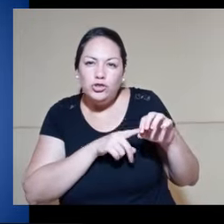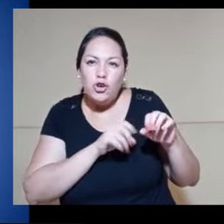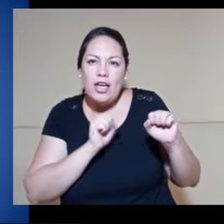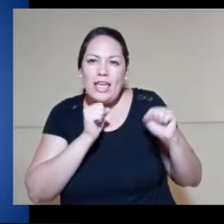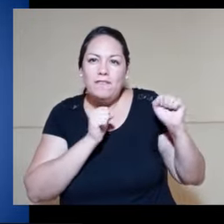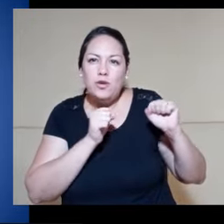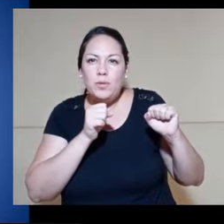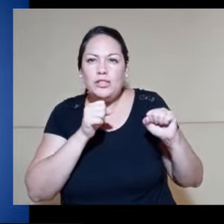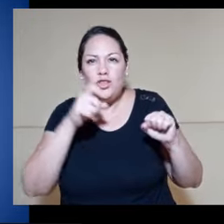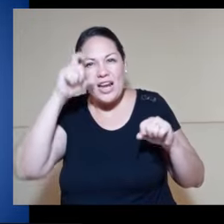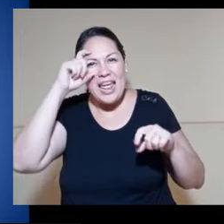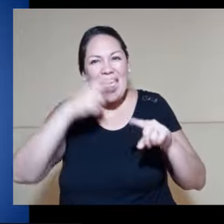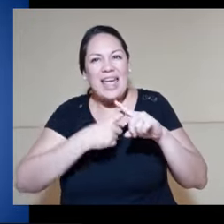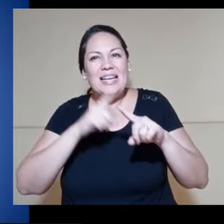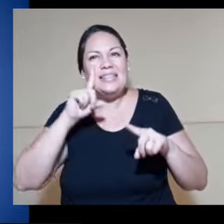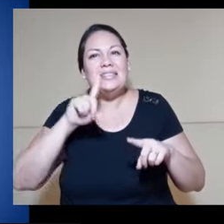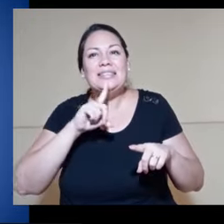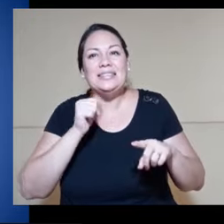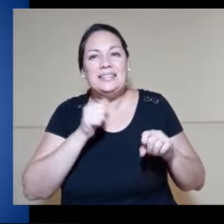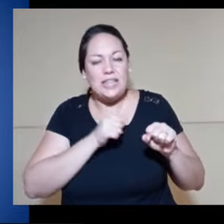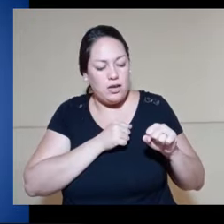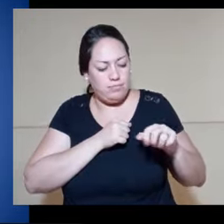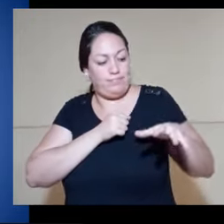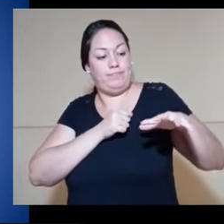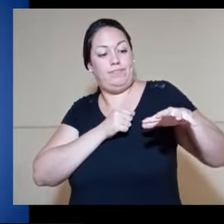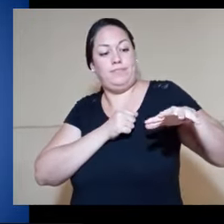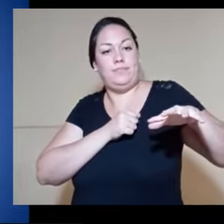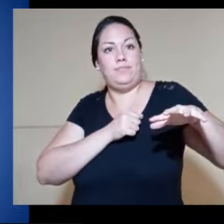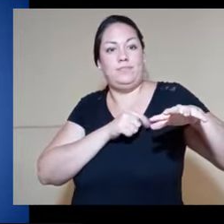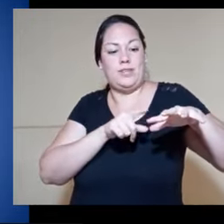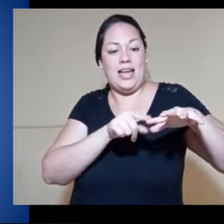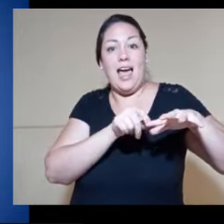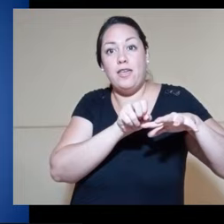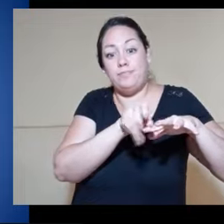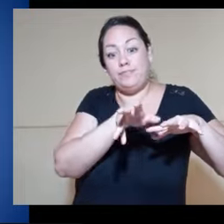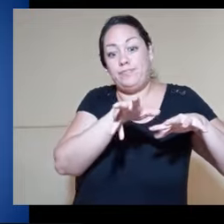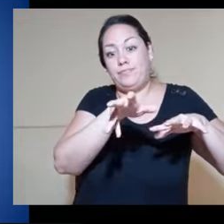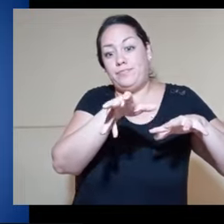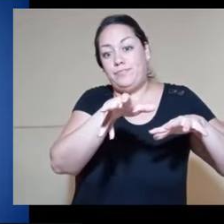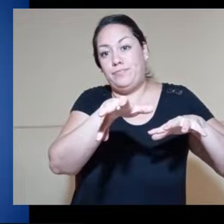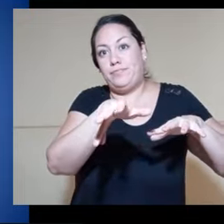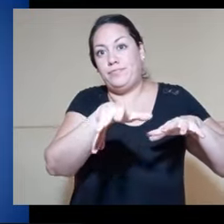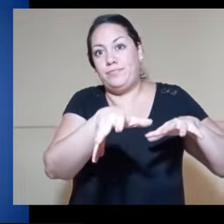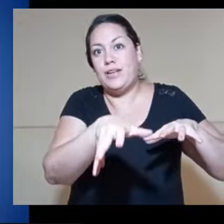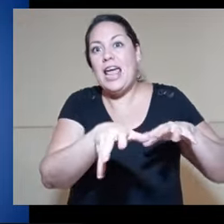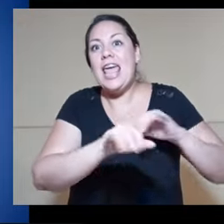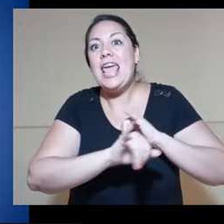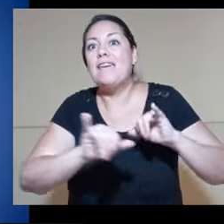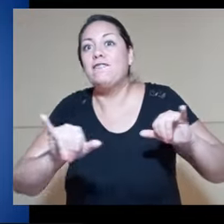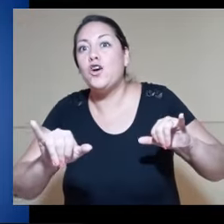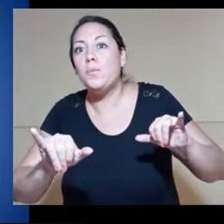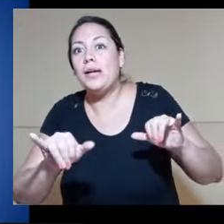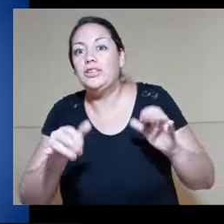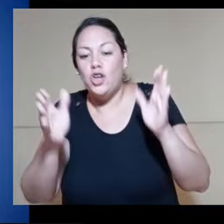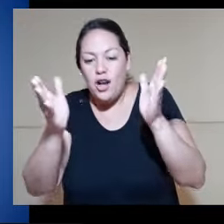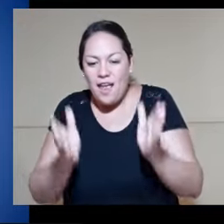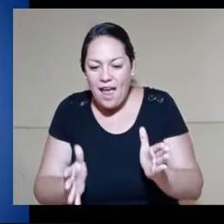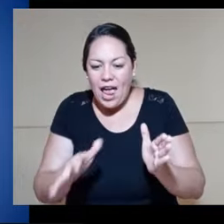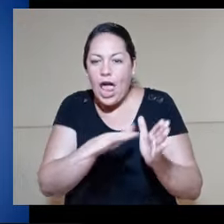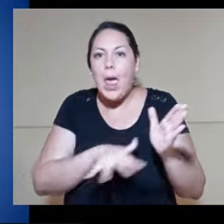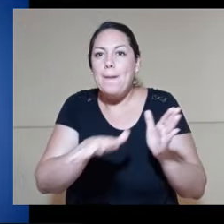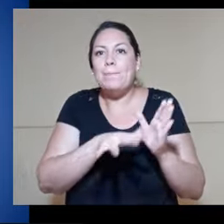con neurotransmisores, ¿ah? Y fíjense qué pasa. Por un proceso de exocitosis de la célula, se liberan las vesículas